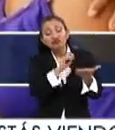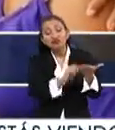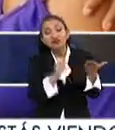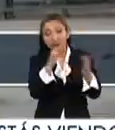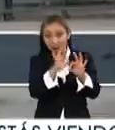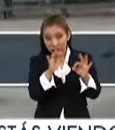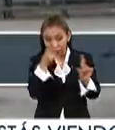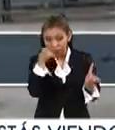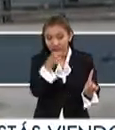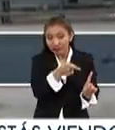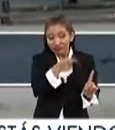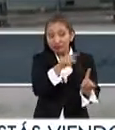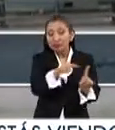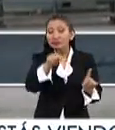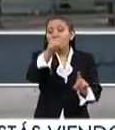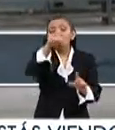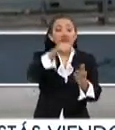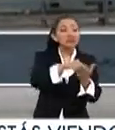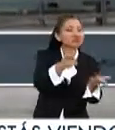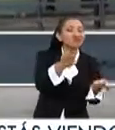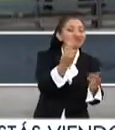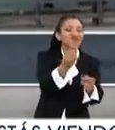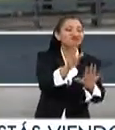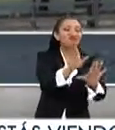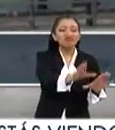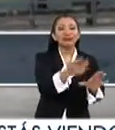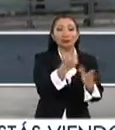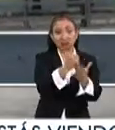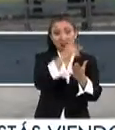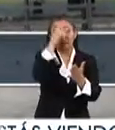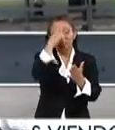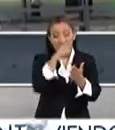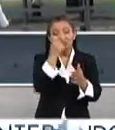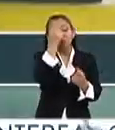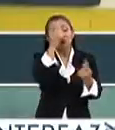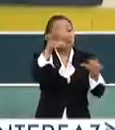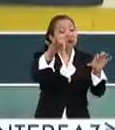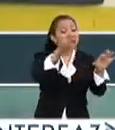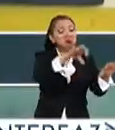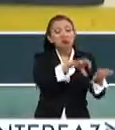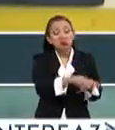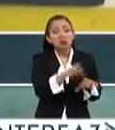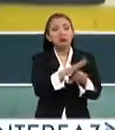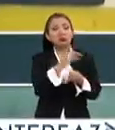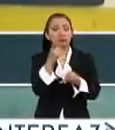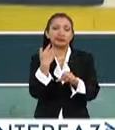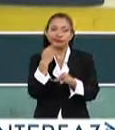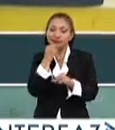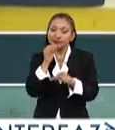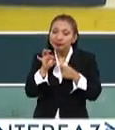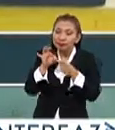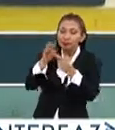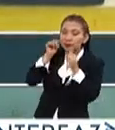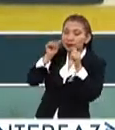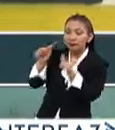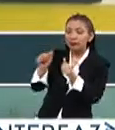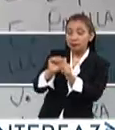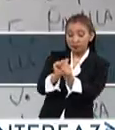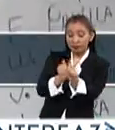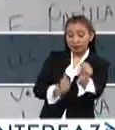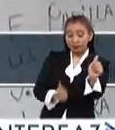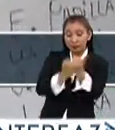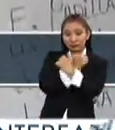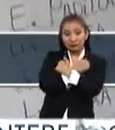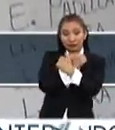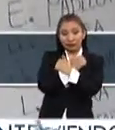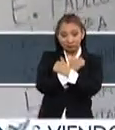ser prioritario en distintas zonas del país, incluyendo la Ciudad de México, razón por la cual se pone en énfasis que el rezago